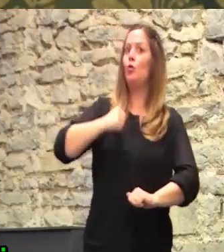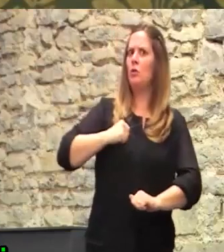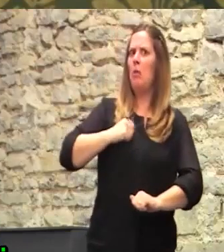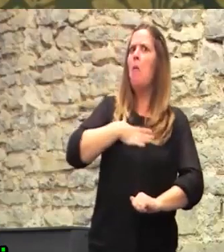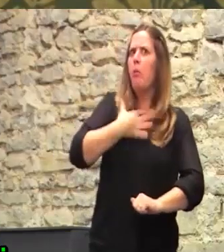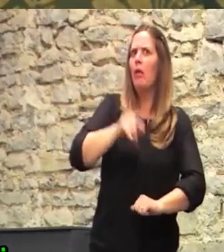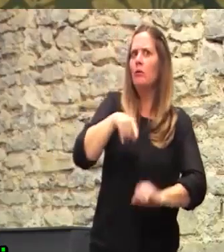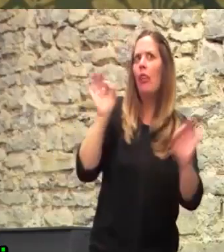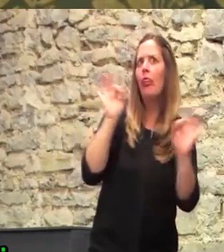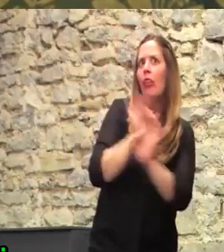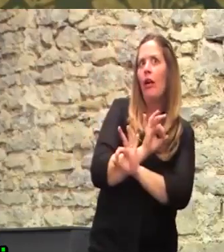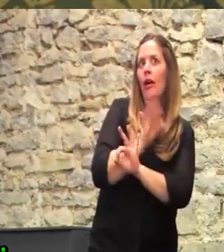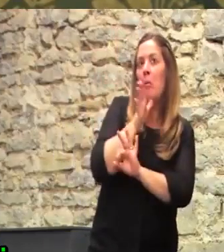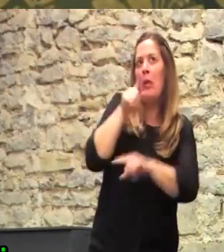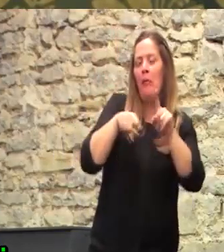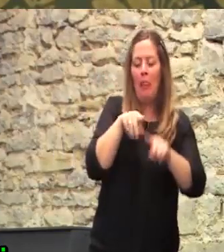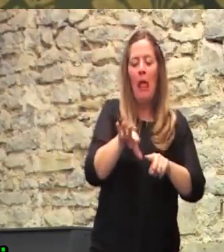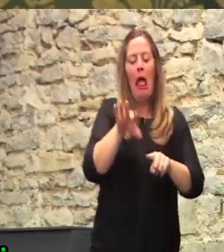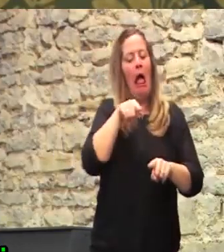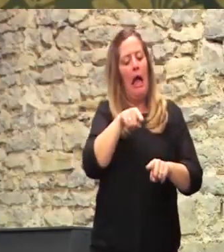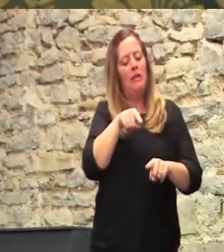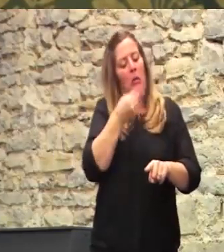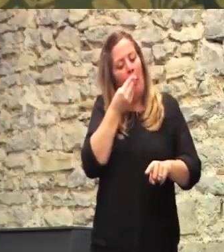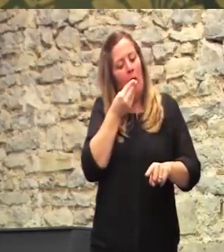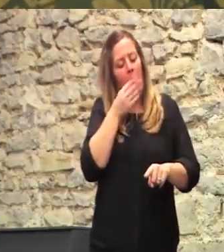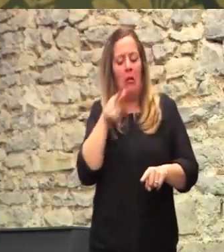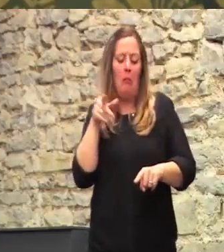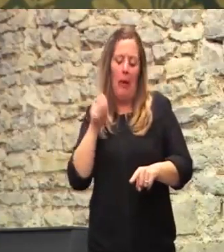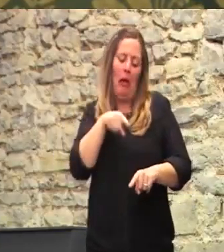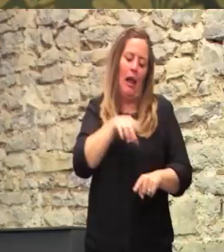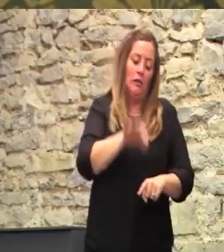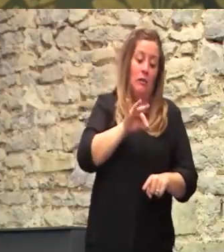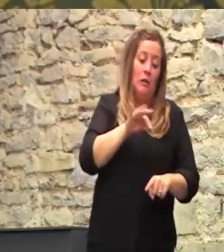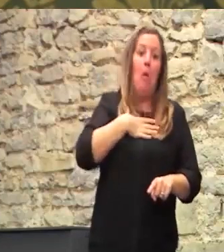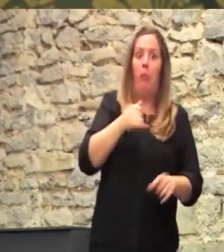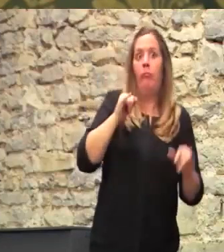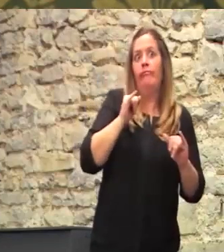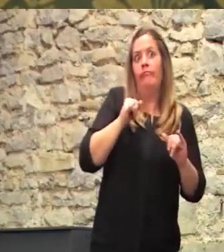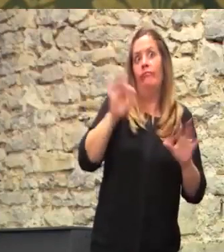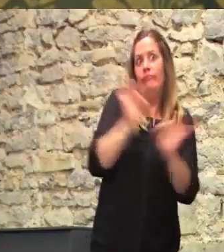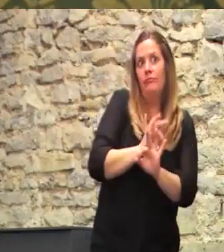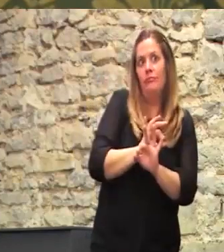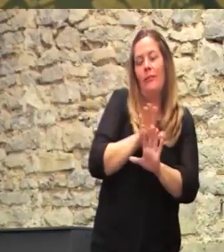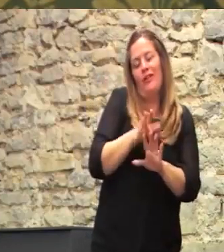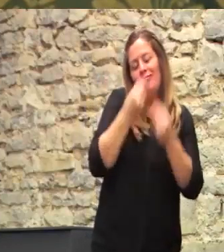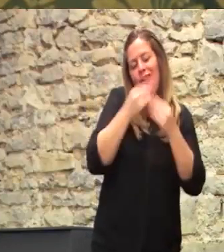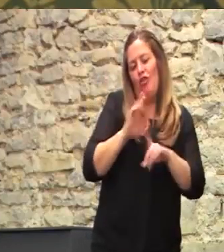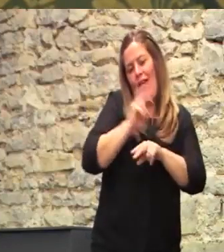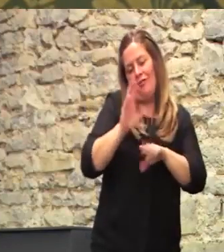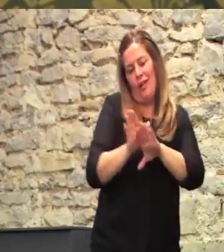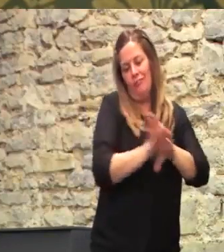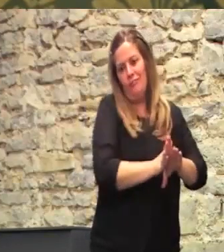cuando elegimos del coste creyendo que ser al menos oneroso pero eso es otra historia entonces voy a